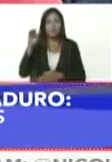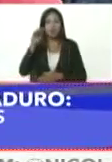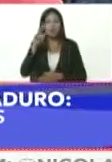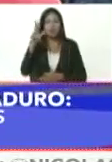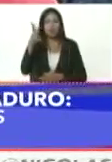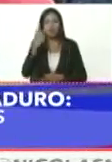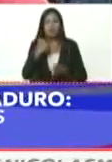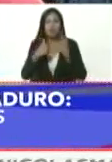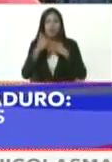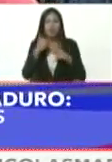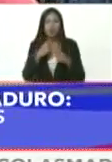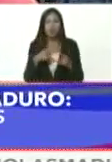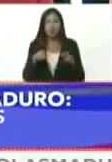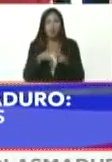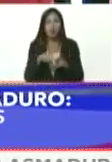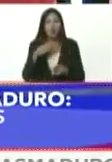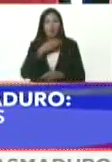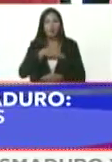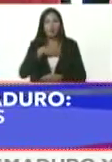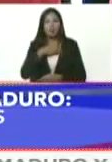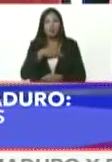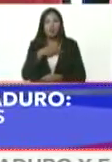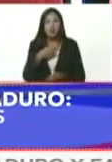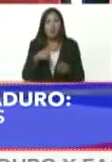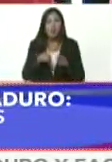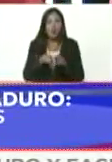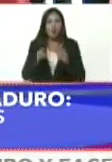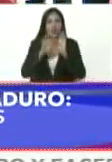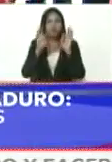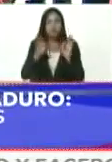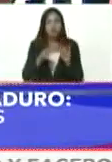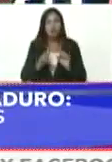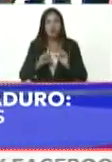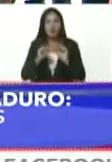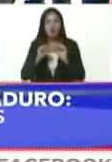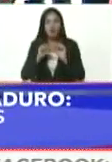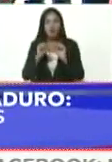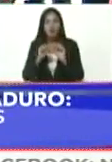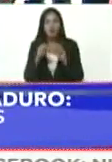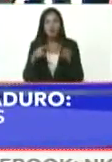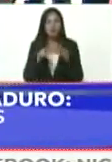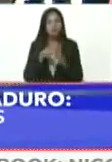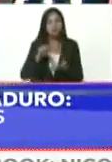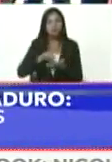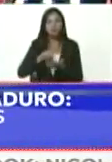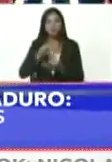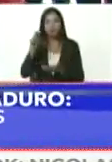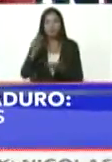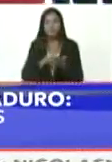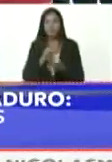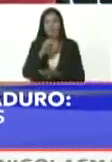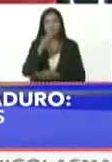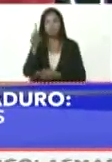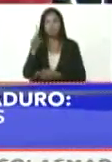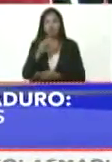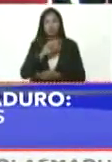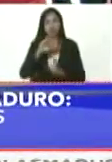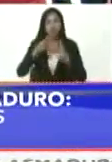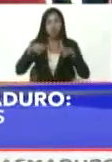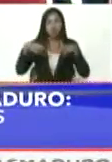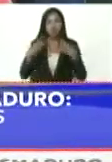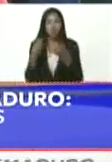Tricolor son las dos grandes misiones, instrumentos para avanzar hacia las ciudades comunales 2021. Vamos a